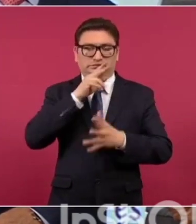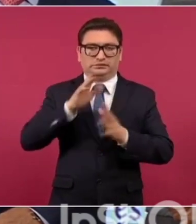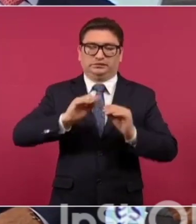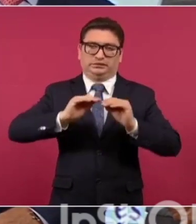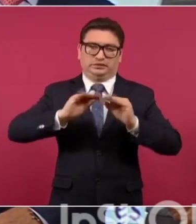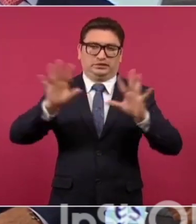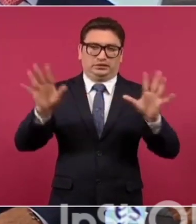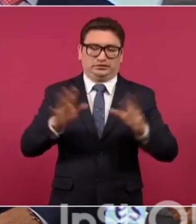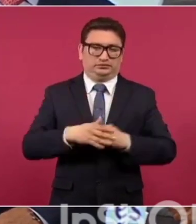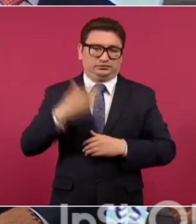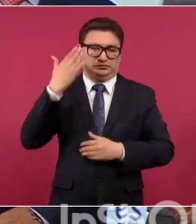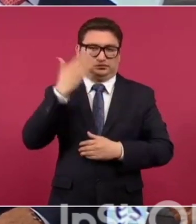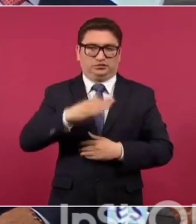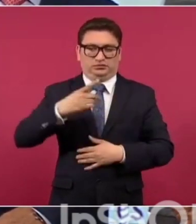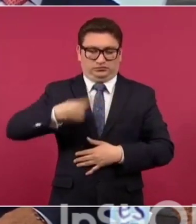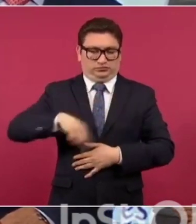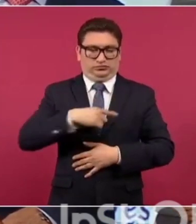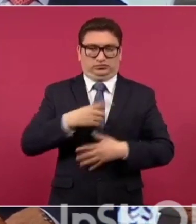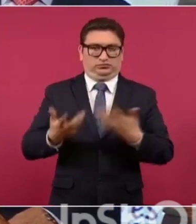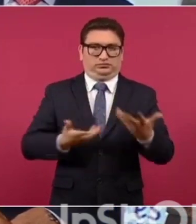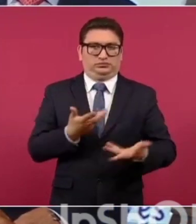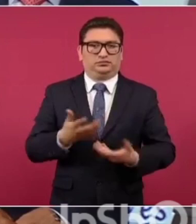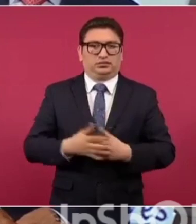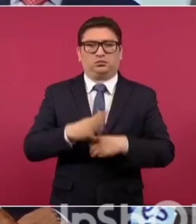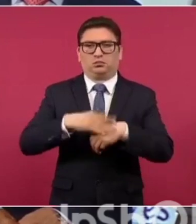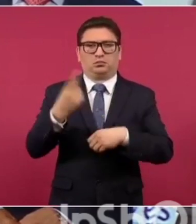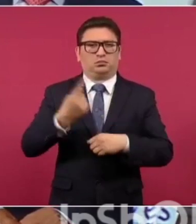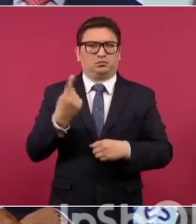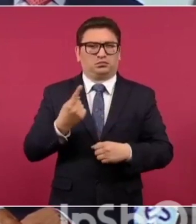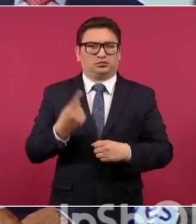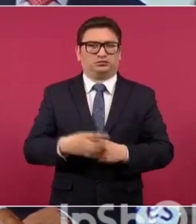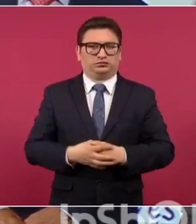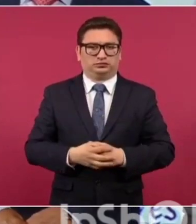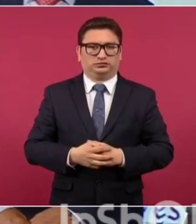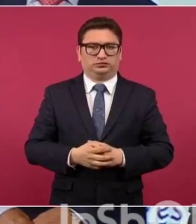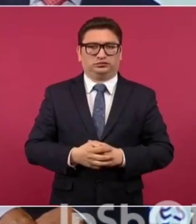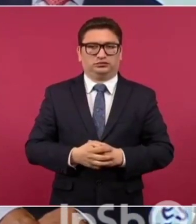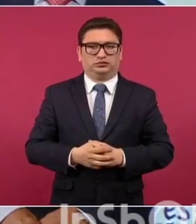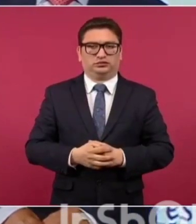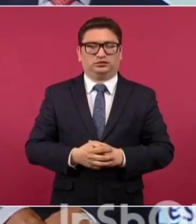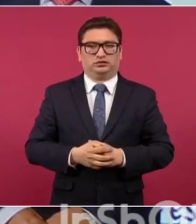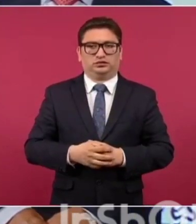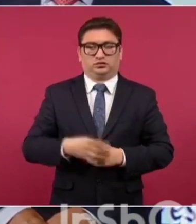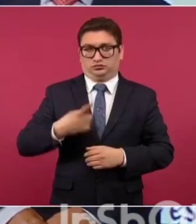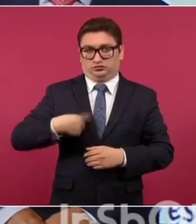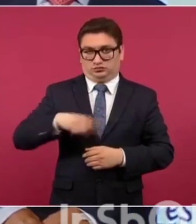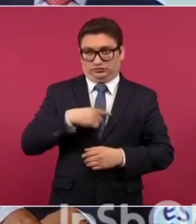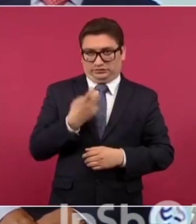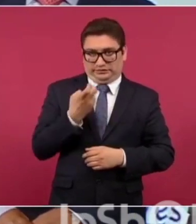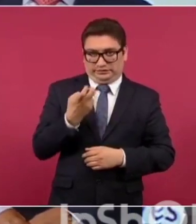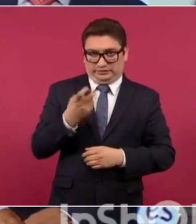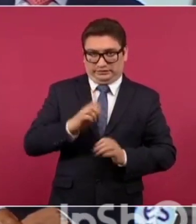luego de nosotros, porque no podemos permitir